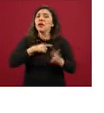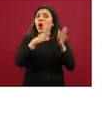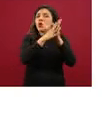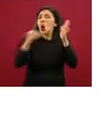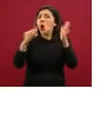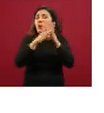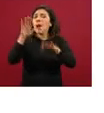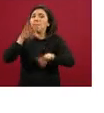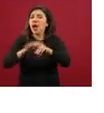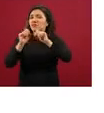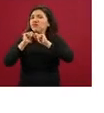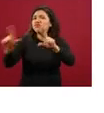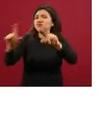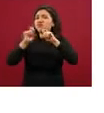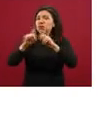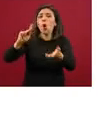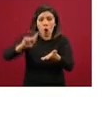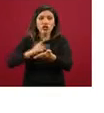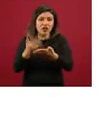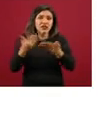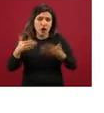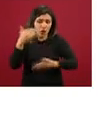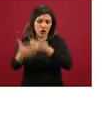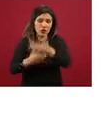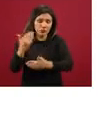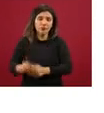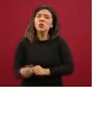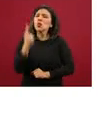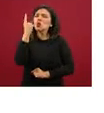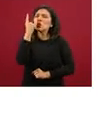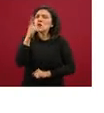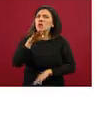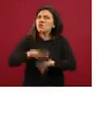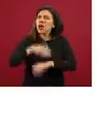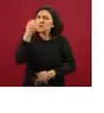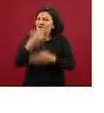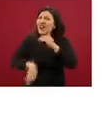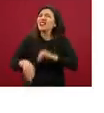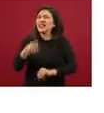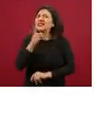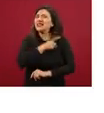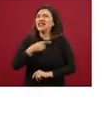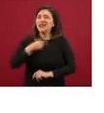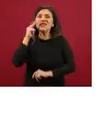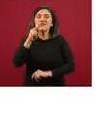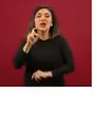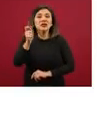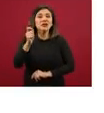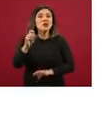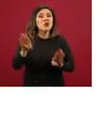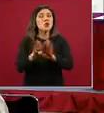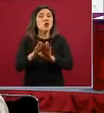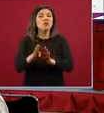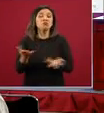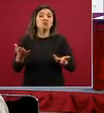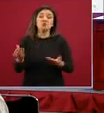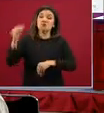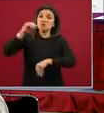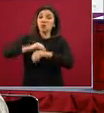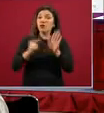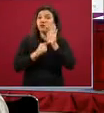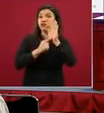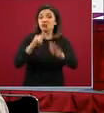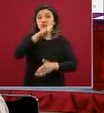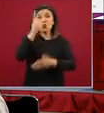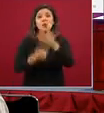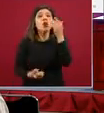en esta ocasión, y decía que una de las insuficiencias que tenemos que reconocer no es triunfalismo, la presentación de un